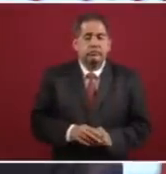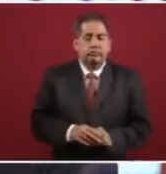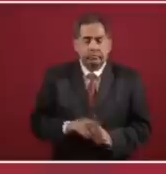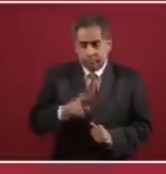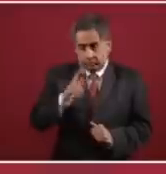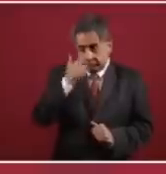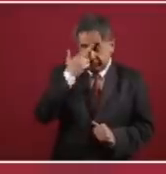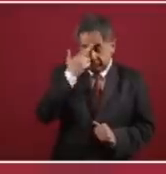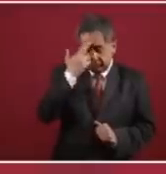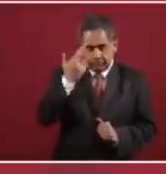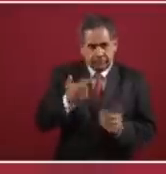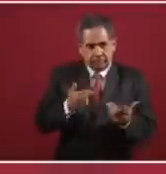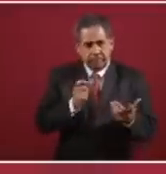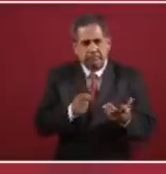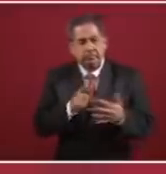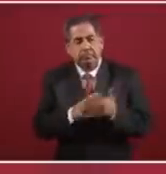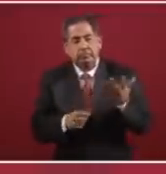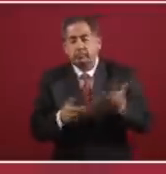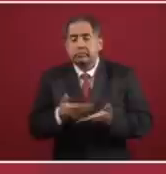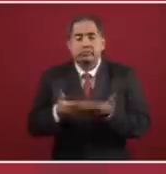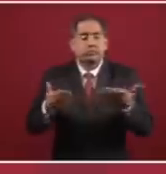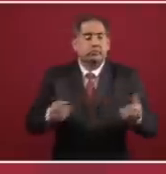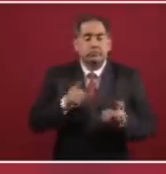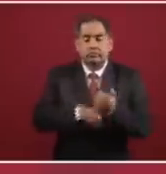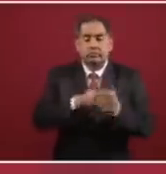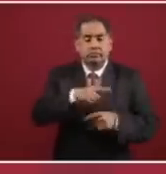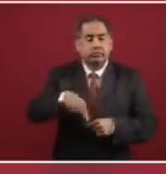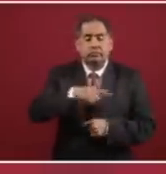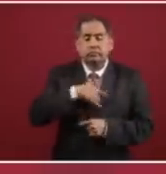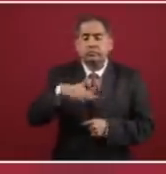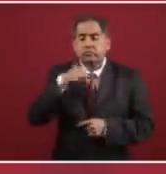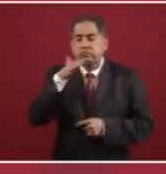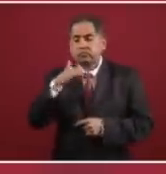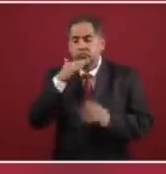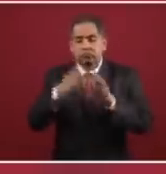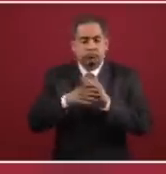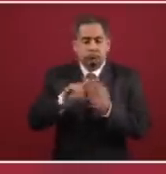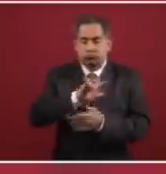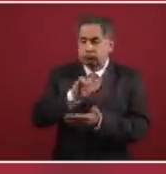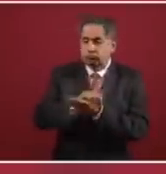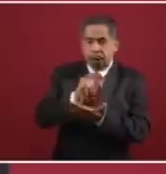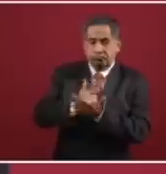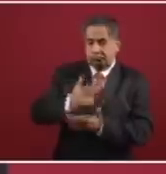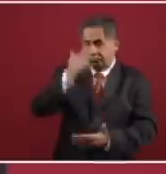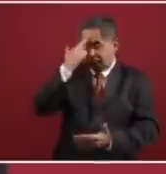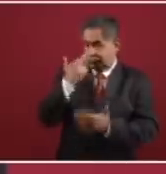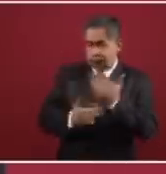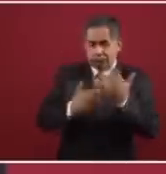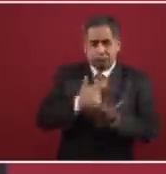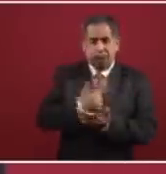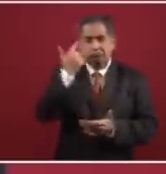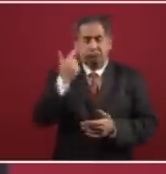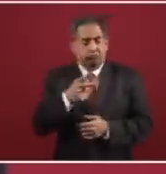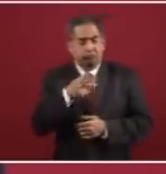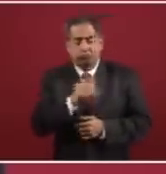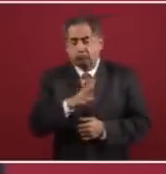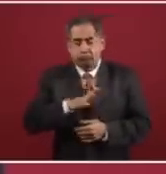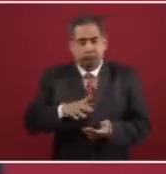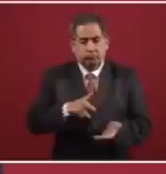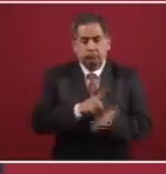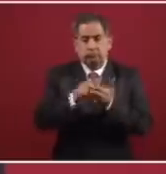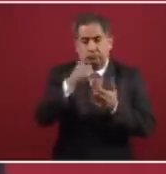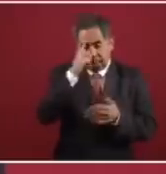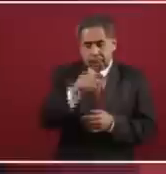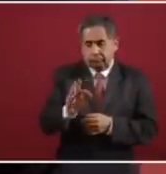recordar que ahora la corrupción es delito grave y no se tiene derecho a